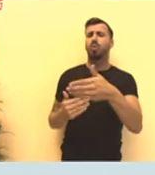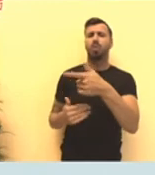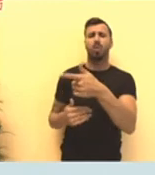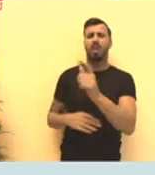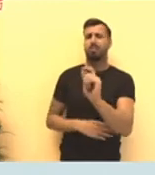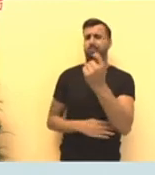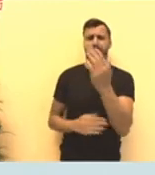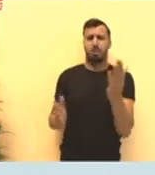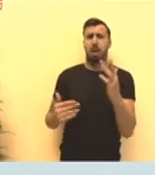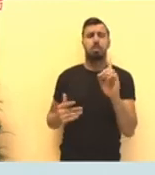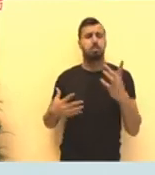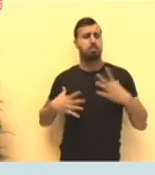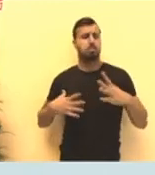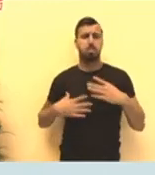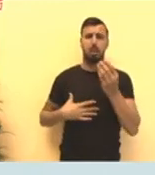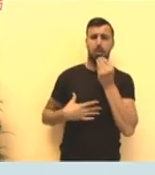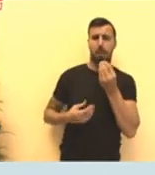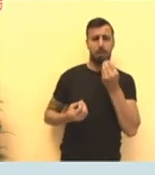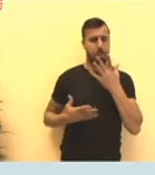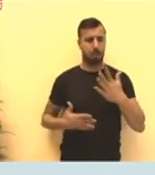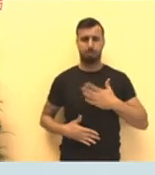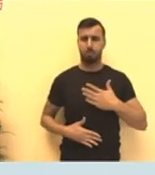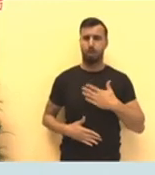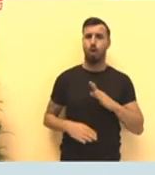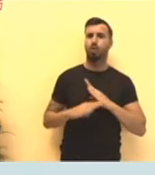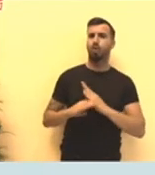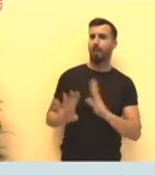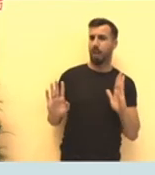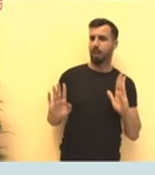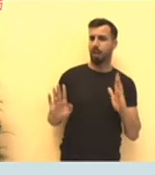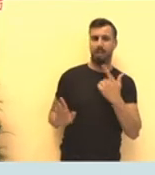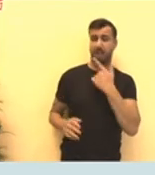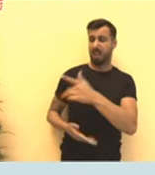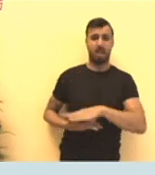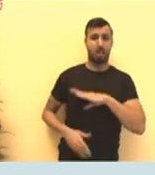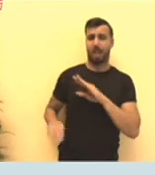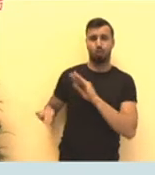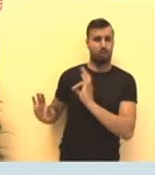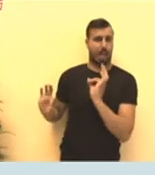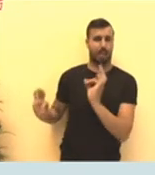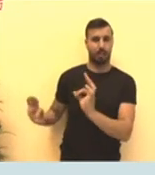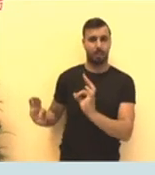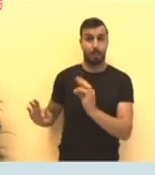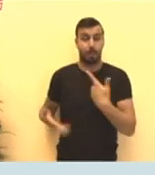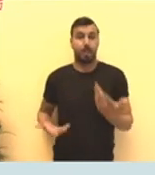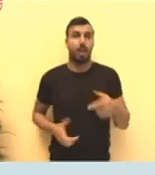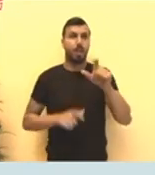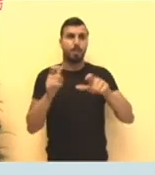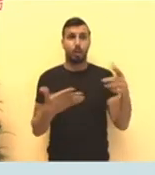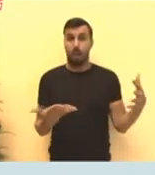suficiente. Esa era la capacidad que decían otros, que yo tenía. Todas las